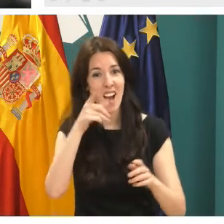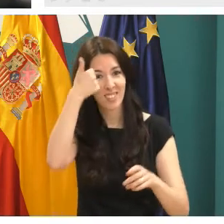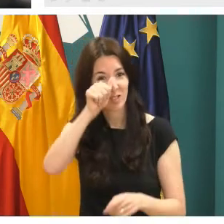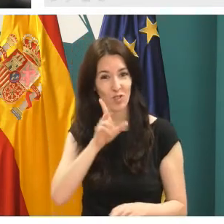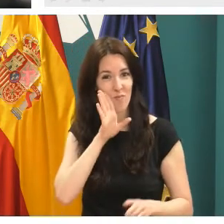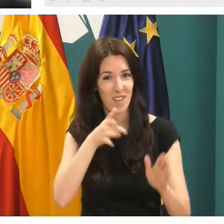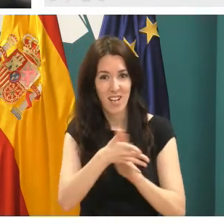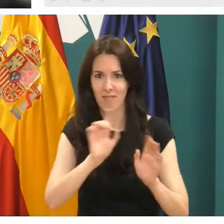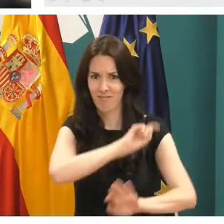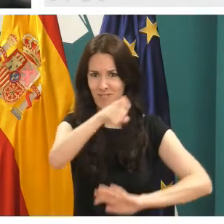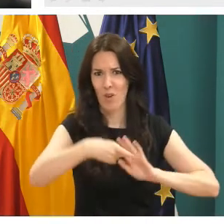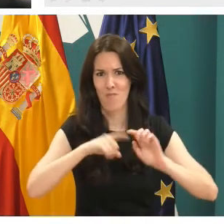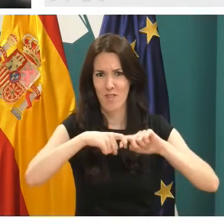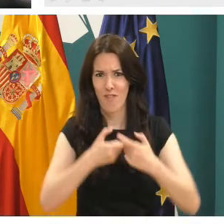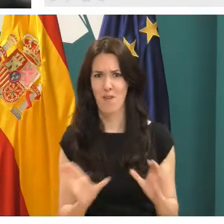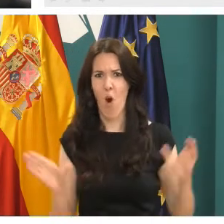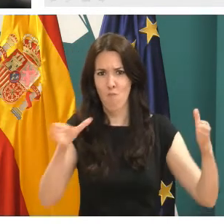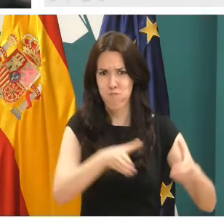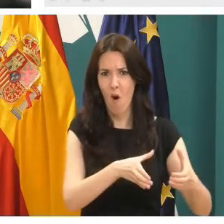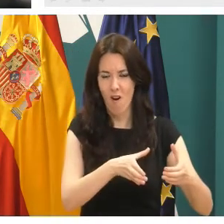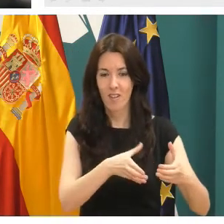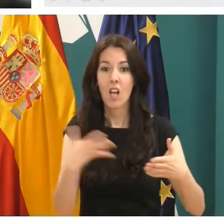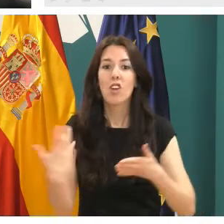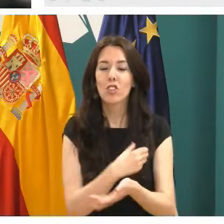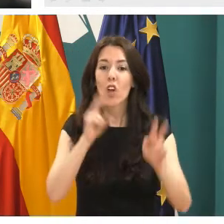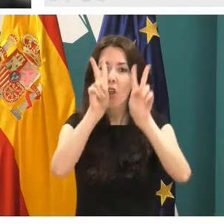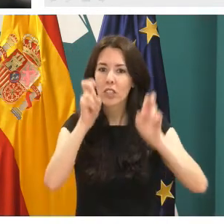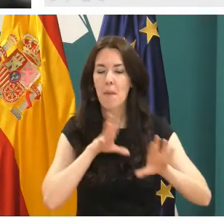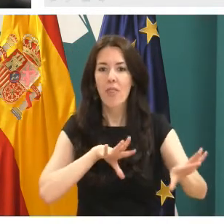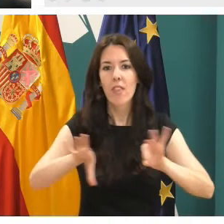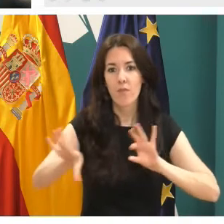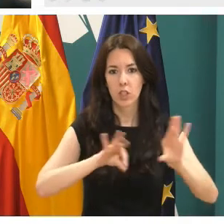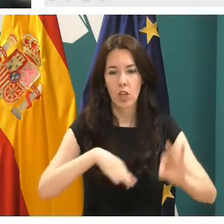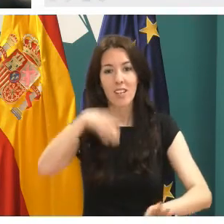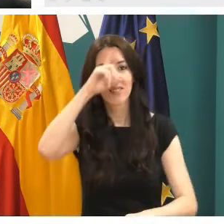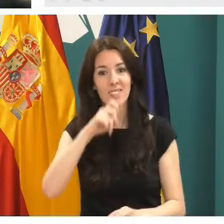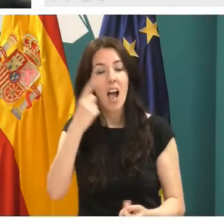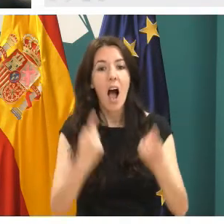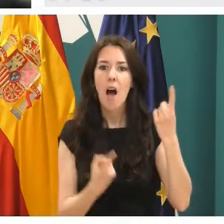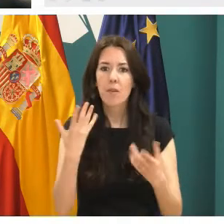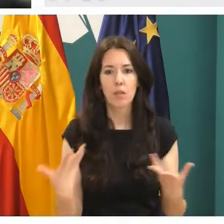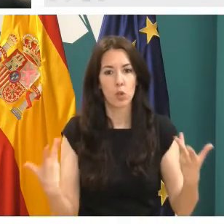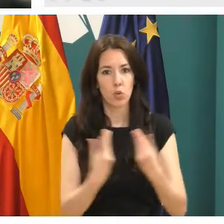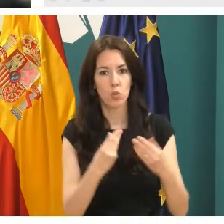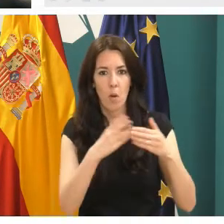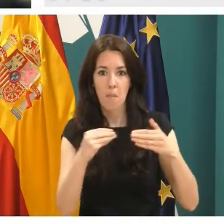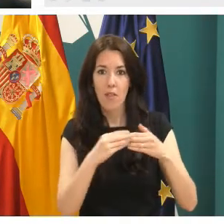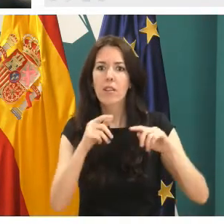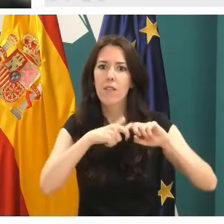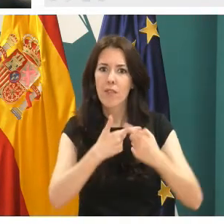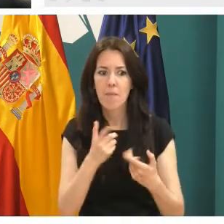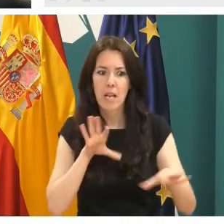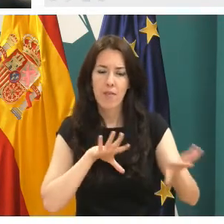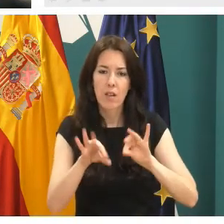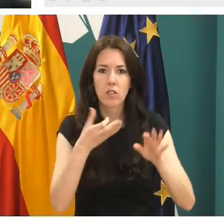pleno. Y para todo este tema, tomar decisiones. Recordad que a veces tenemos que acompañar al paciente y la familia en